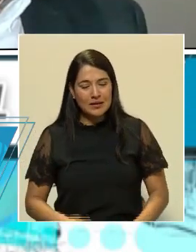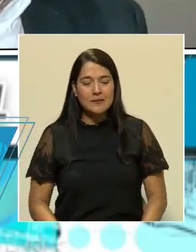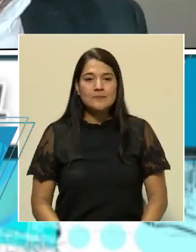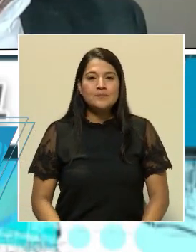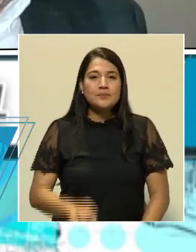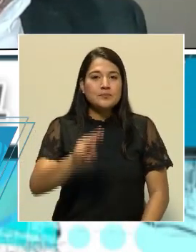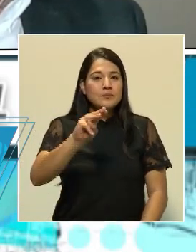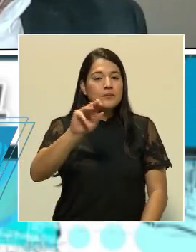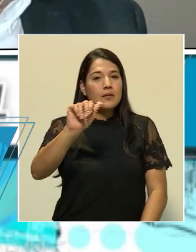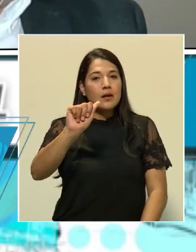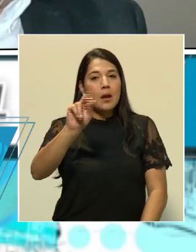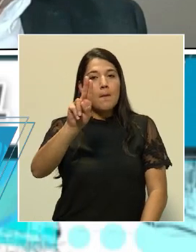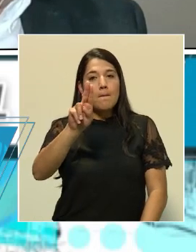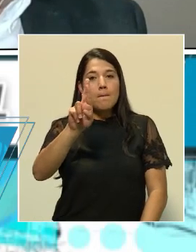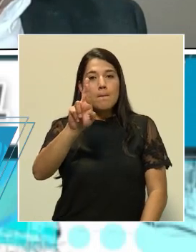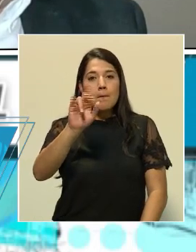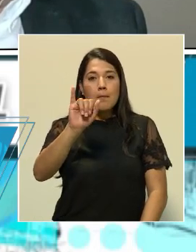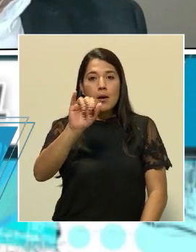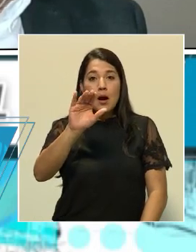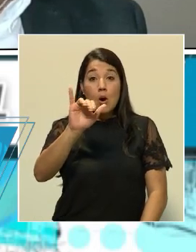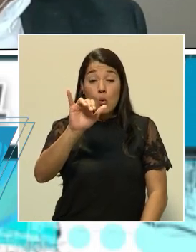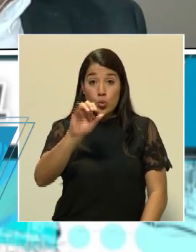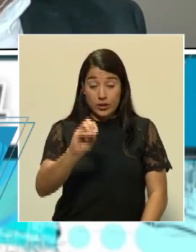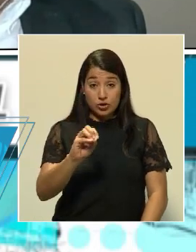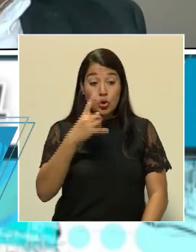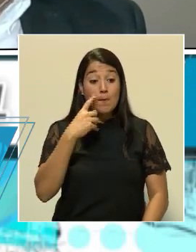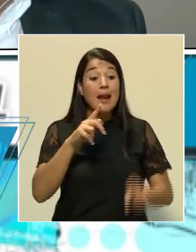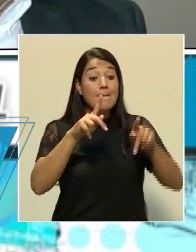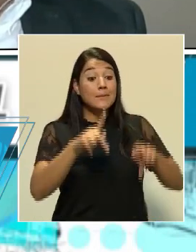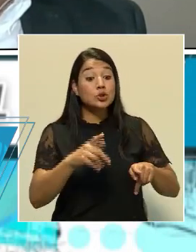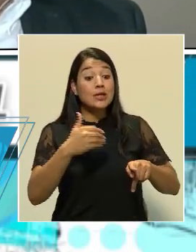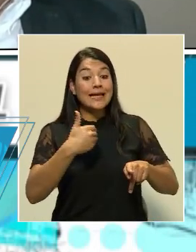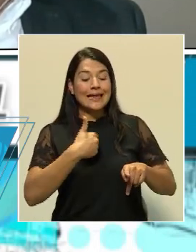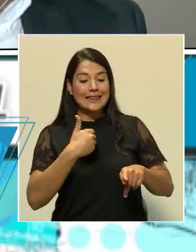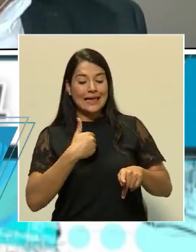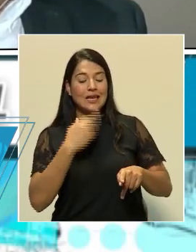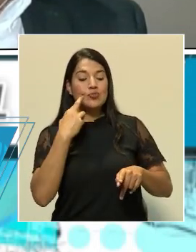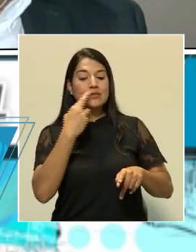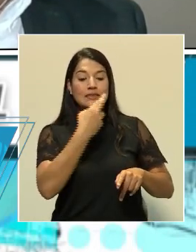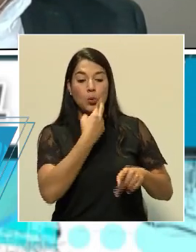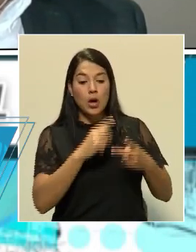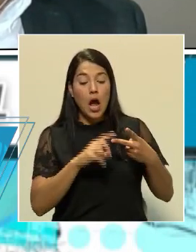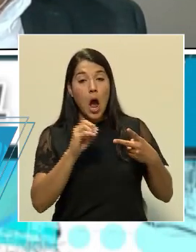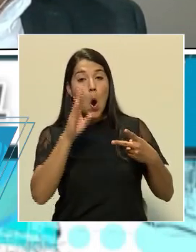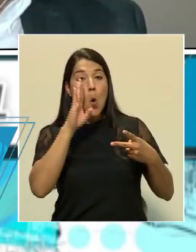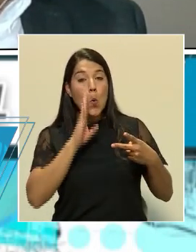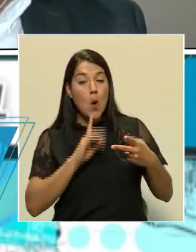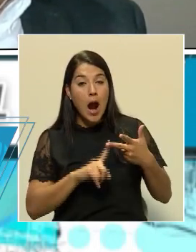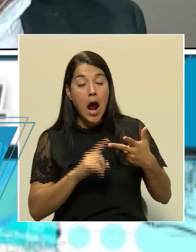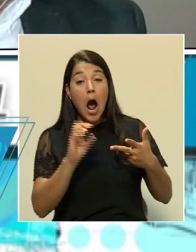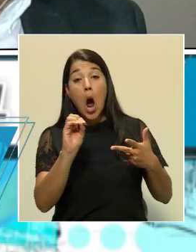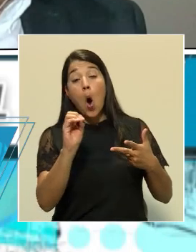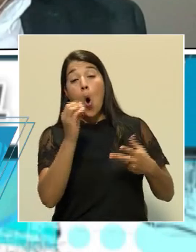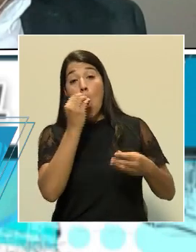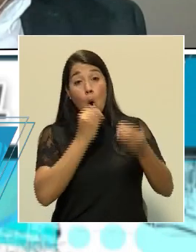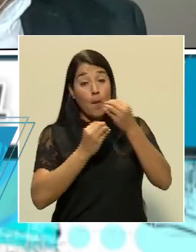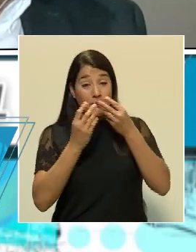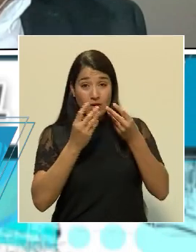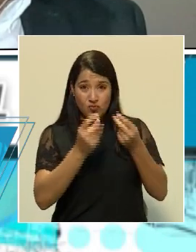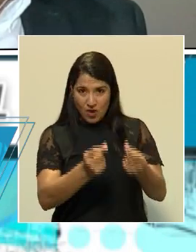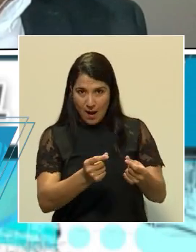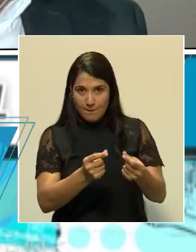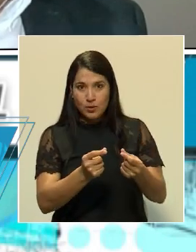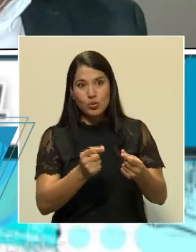Don Mauricio, para quienes tienen aquellos restaurantes, bares, comidas rápidas que tienen que